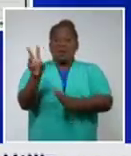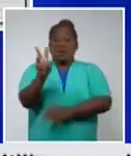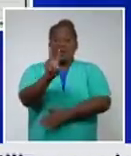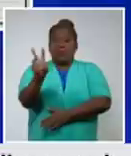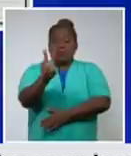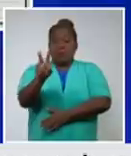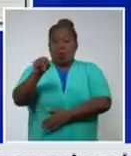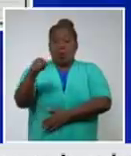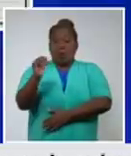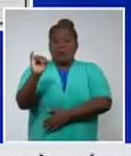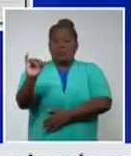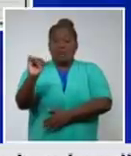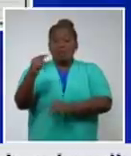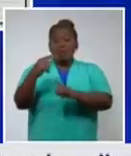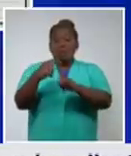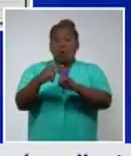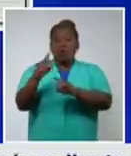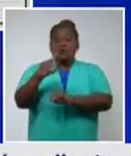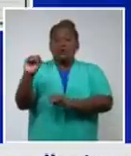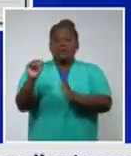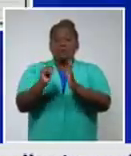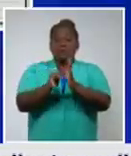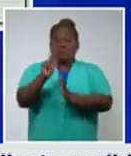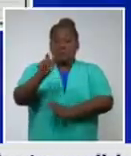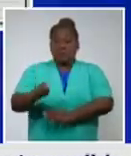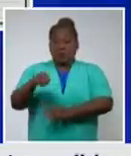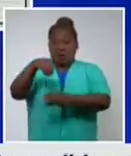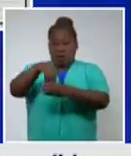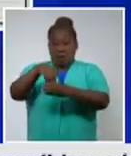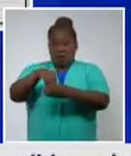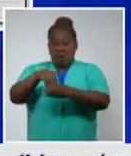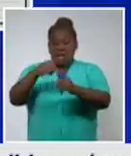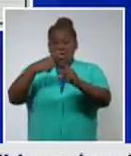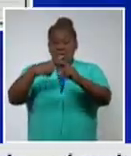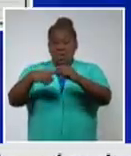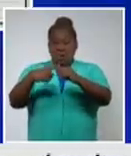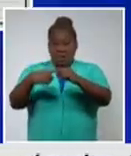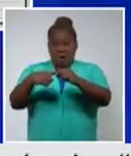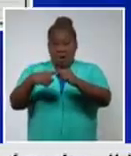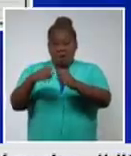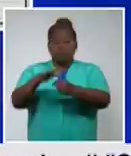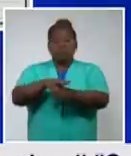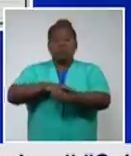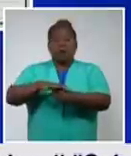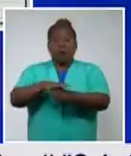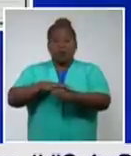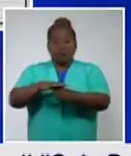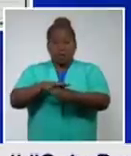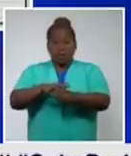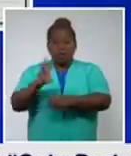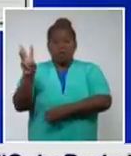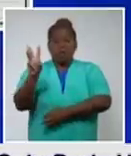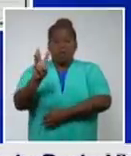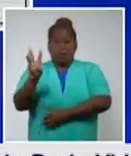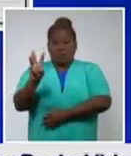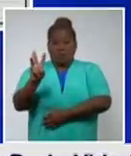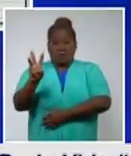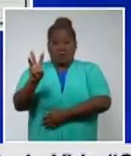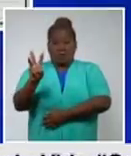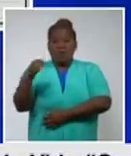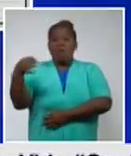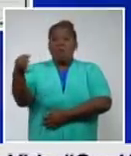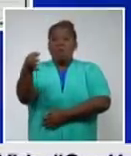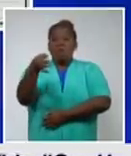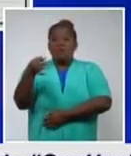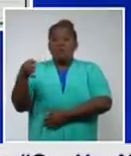1.022,6 por 100.000 habitantes. Quibicán, San José de las Lajas y Güines son